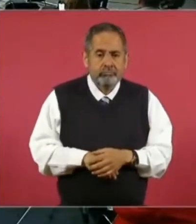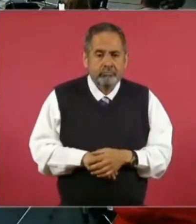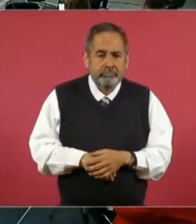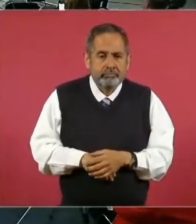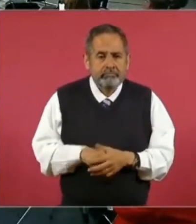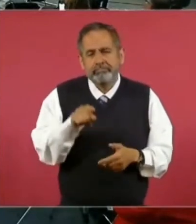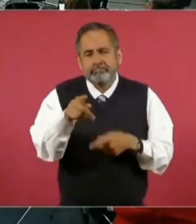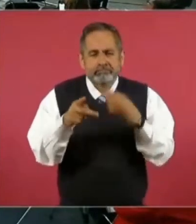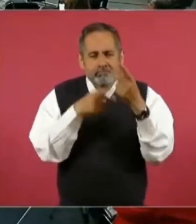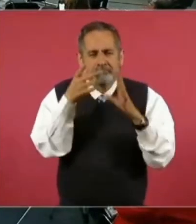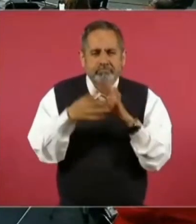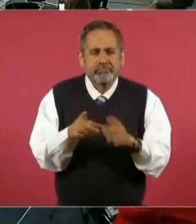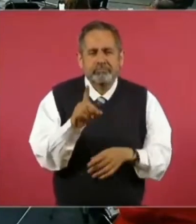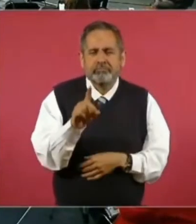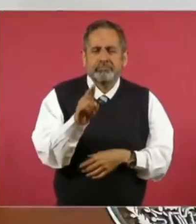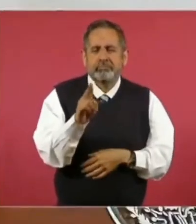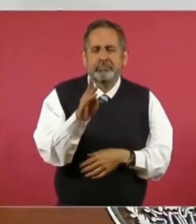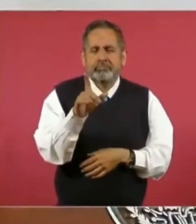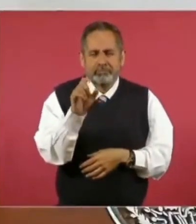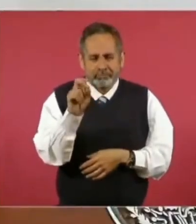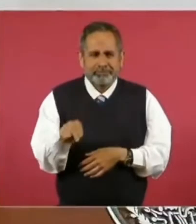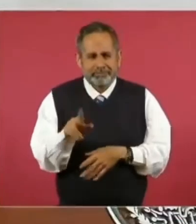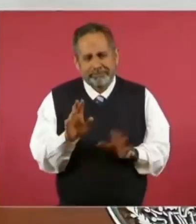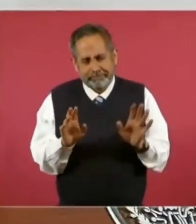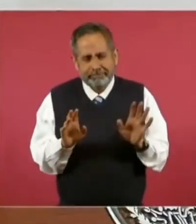Dublín, porque el Héctor